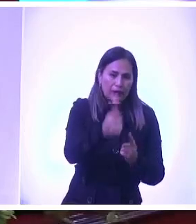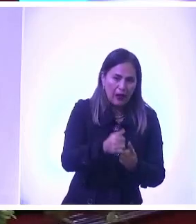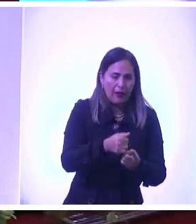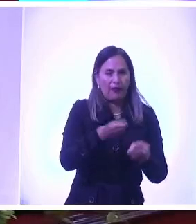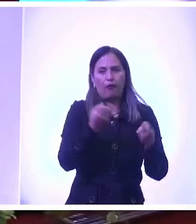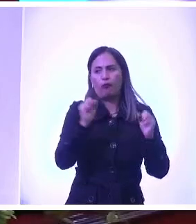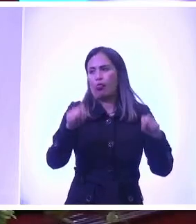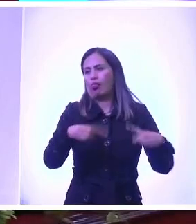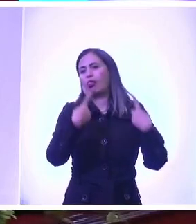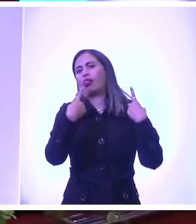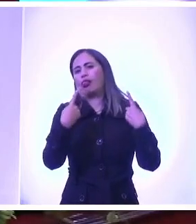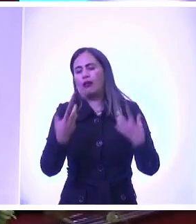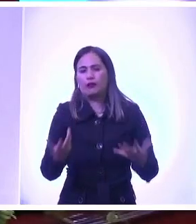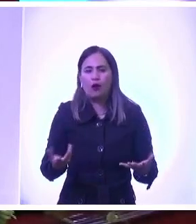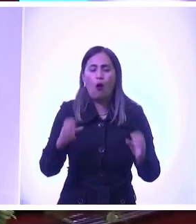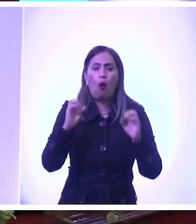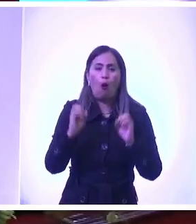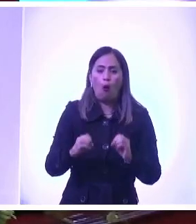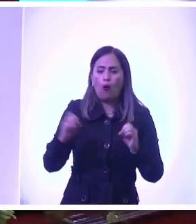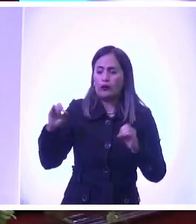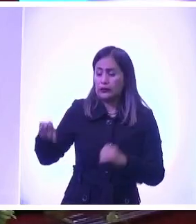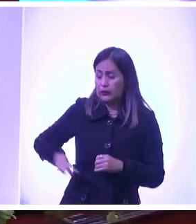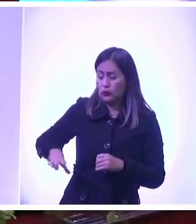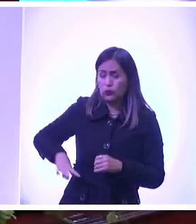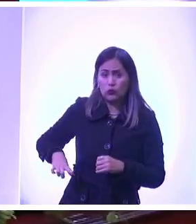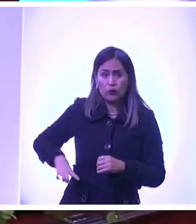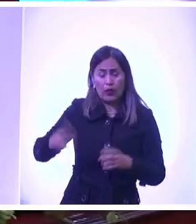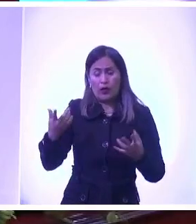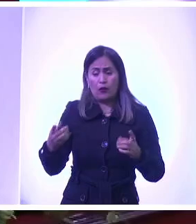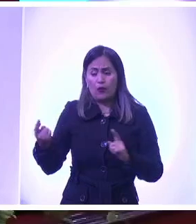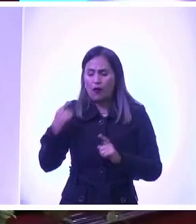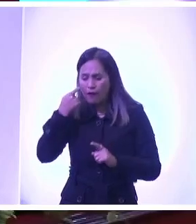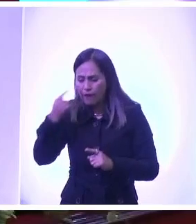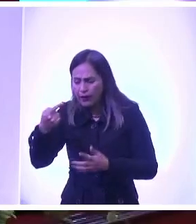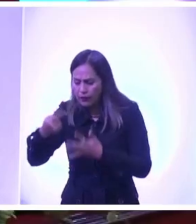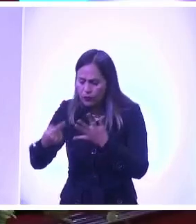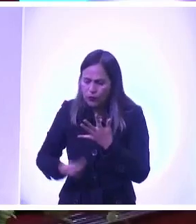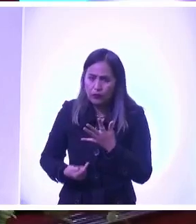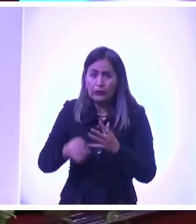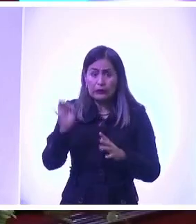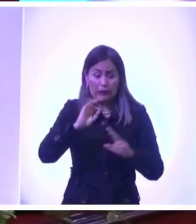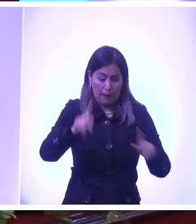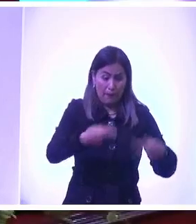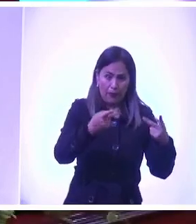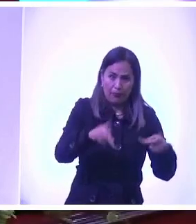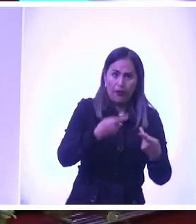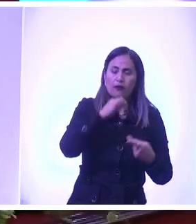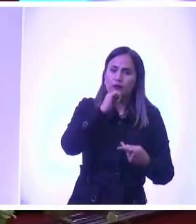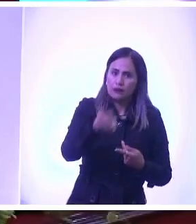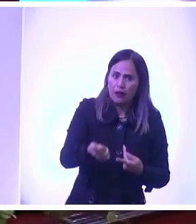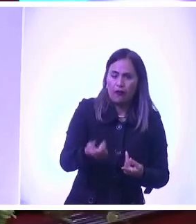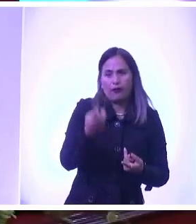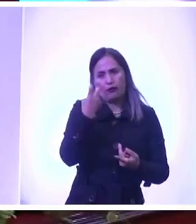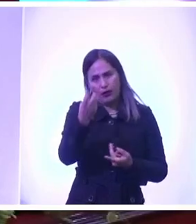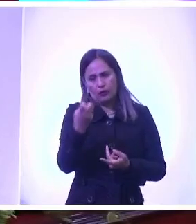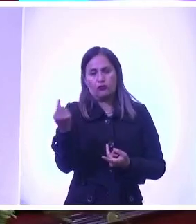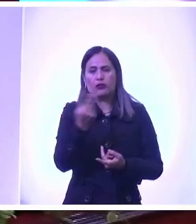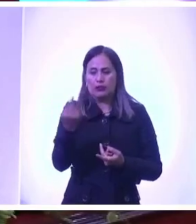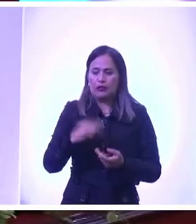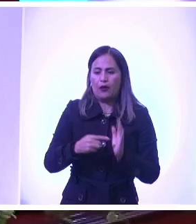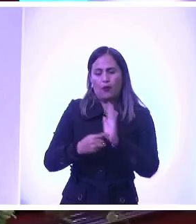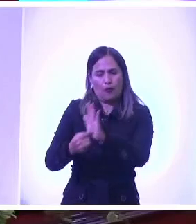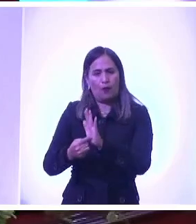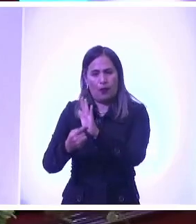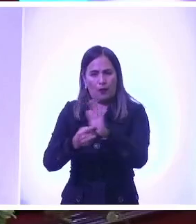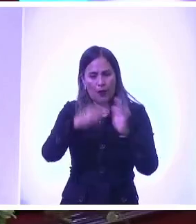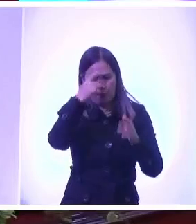gubernamentales creo que está en un error uno además de porque no les está vendiendo porque pues también hay que venderles Pues de algo vivimos y de algo generamos empleos